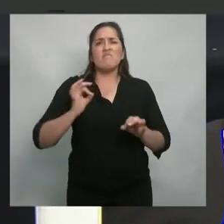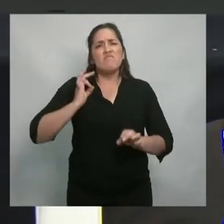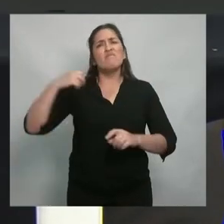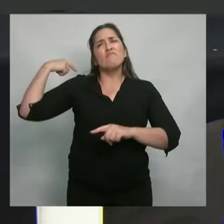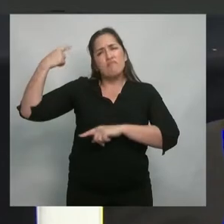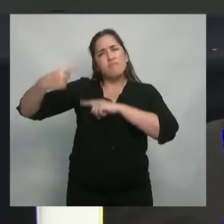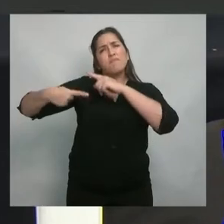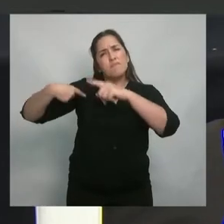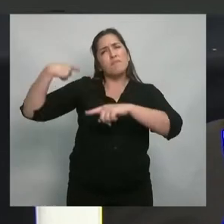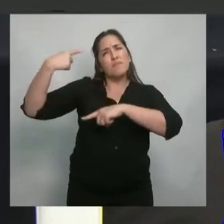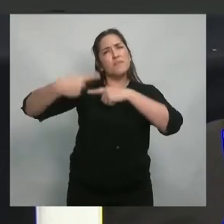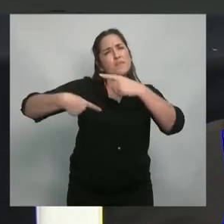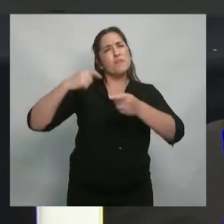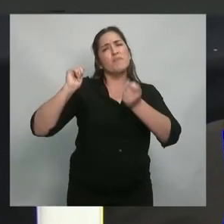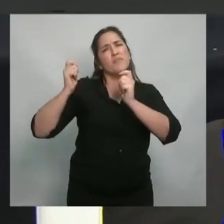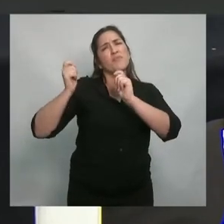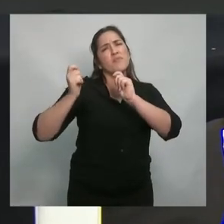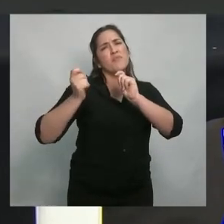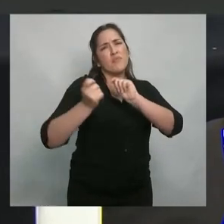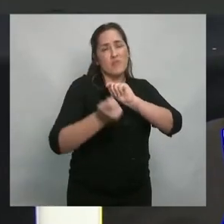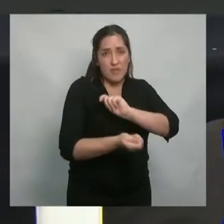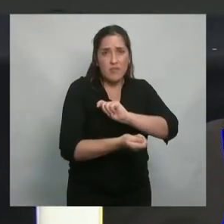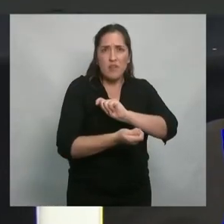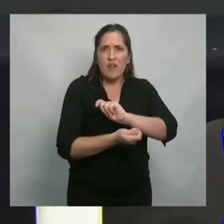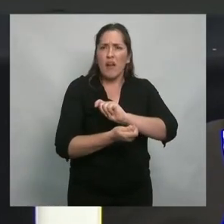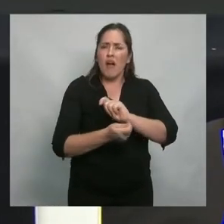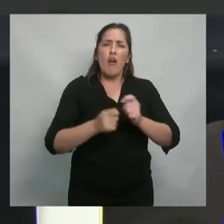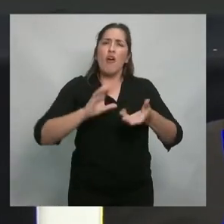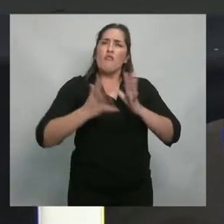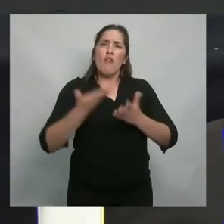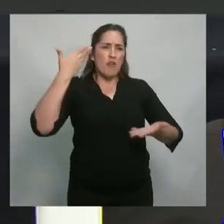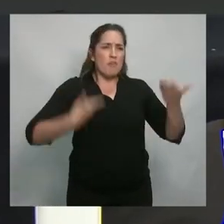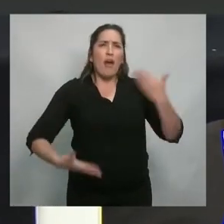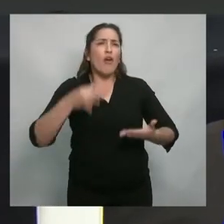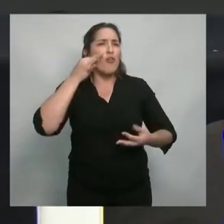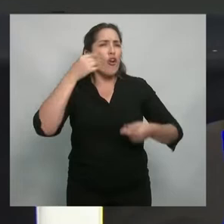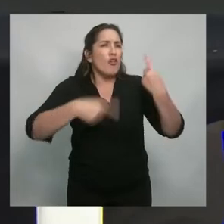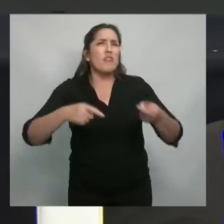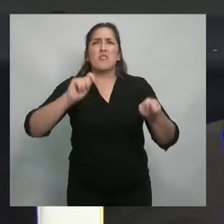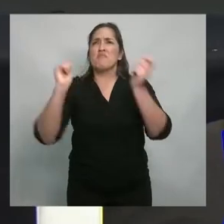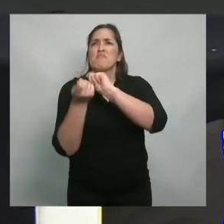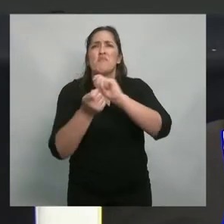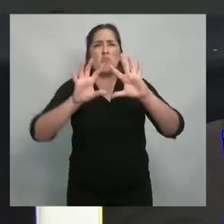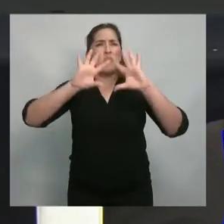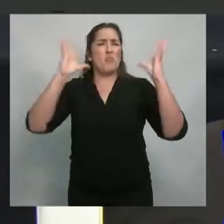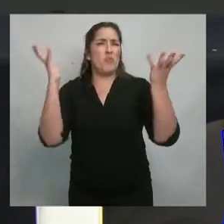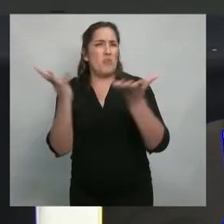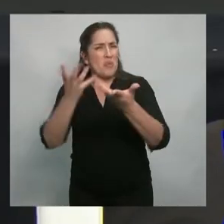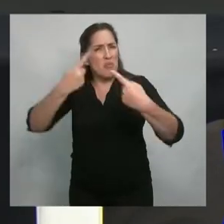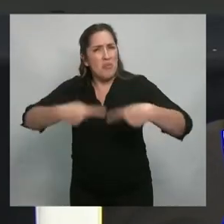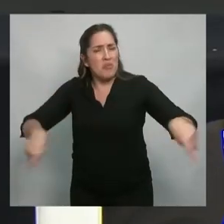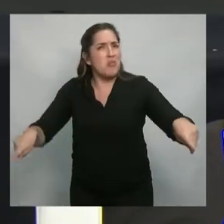siglos, ¿por qué ante las variadísimas conformaciones ecológicas del planeta no se